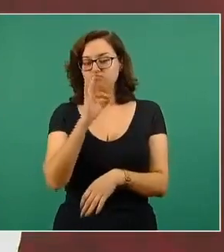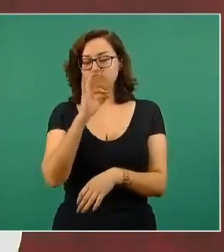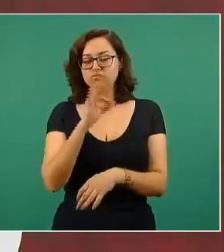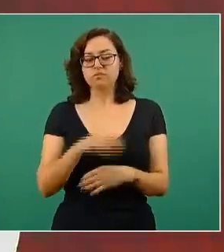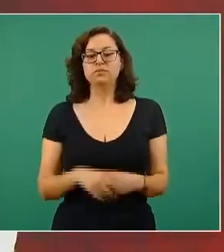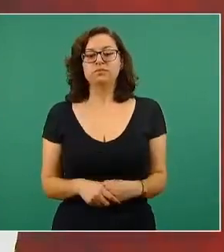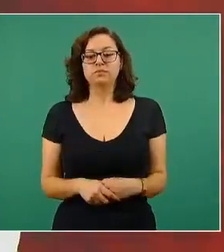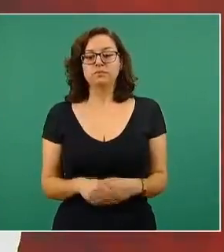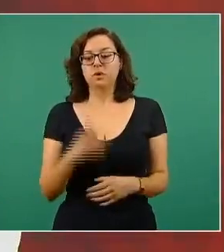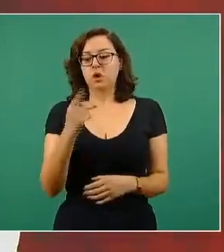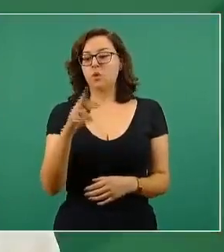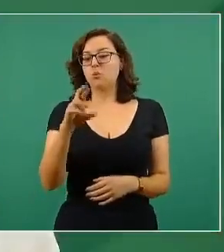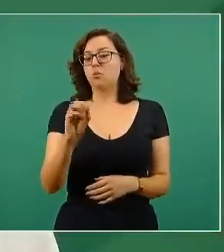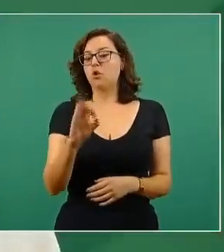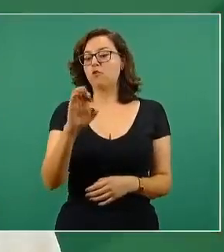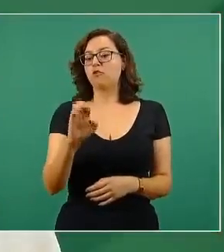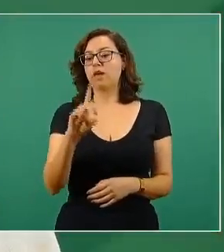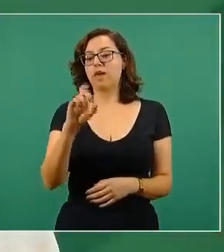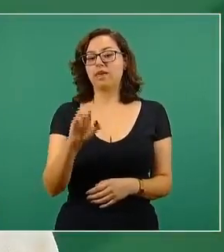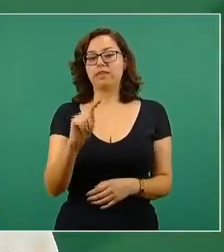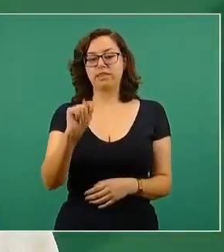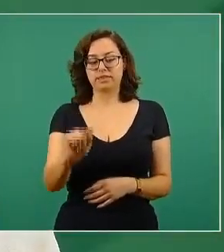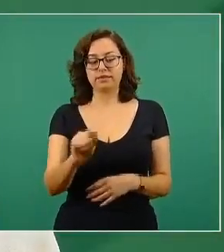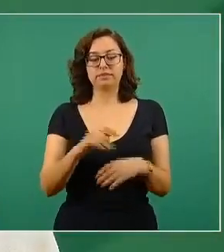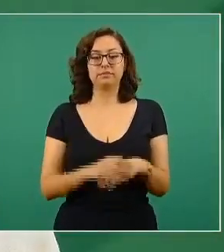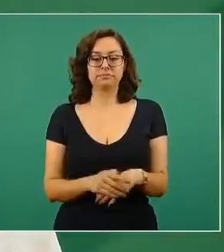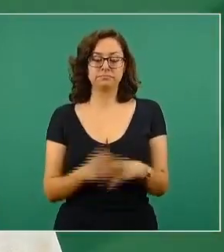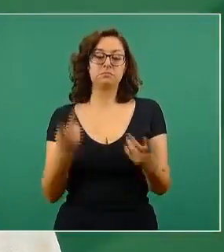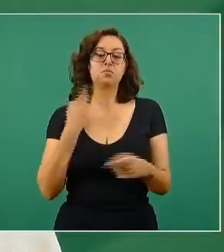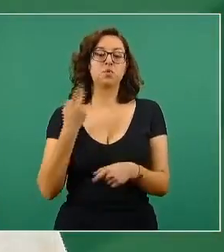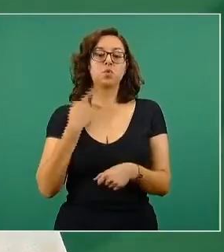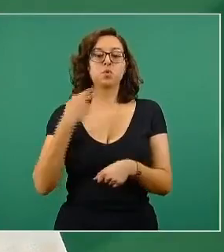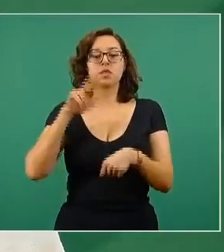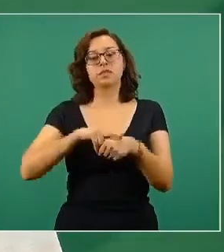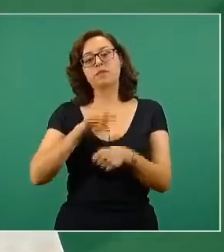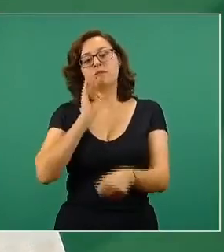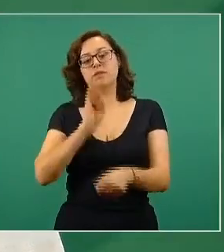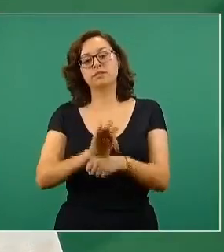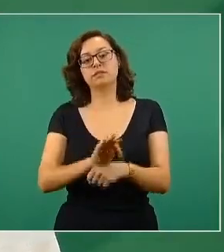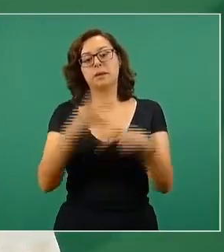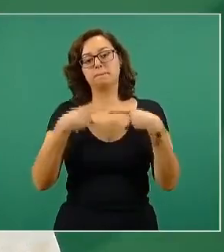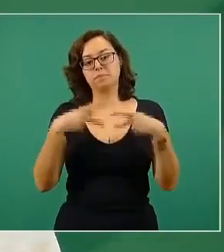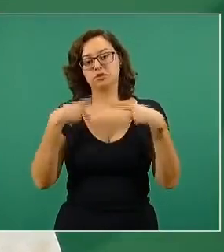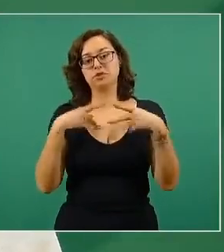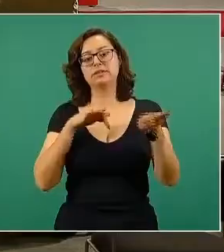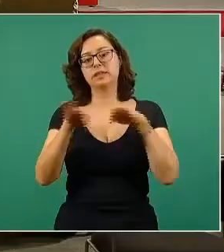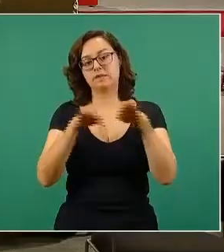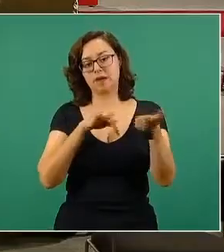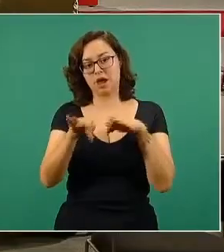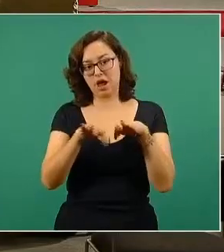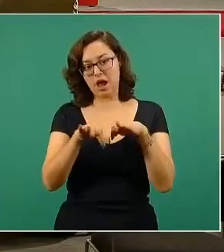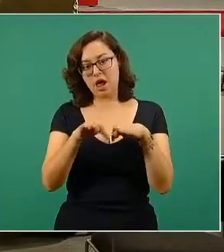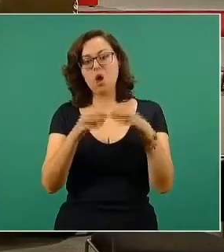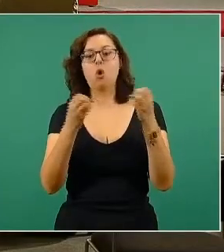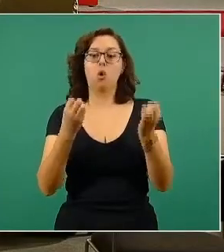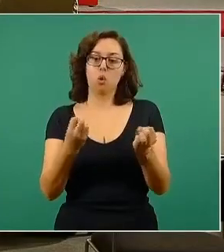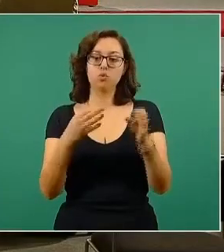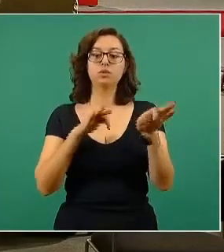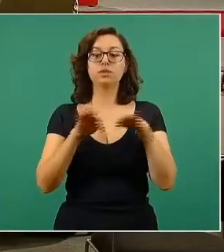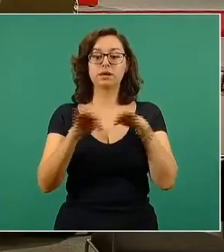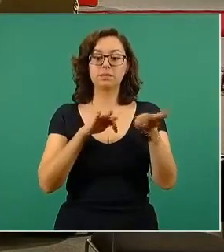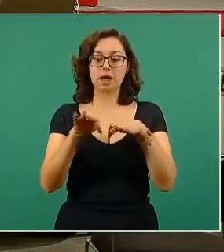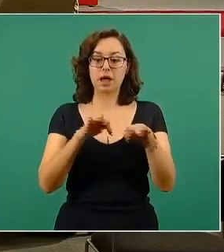vulnerados. Profedet, Procuraduría de Defensa de la Persona Trabajadora o del Trabajo. Desde luego que le